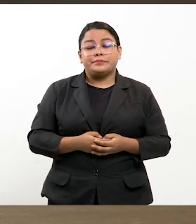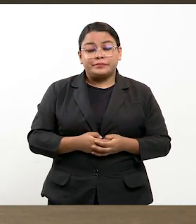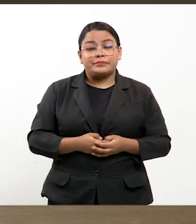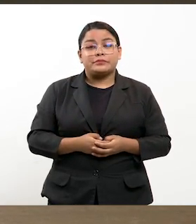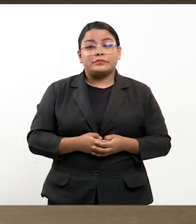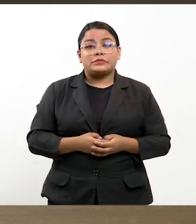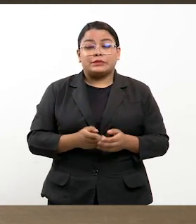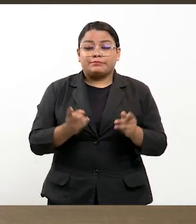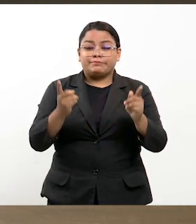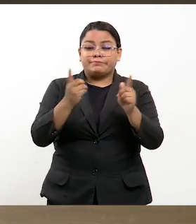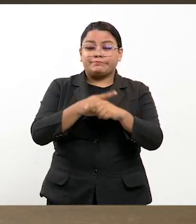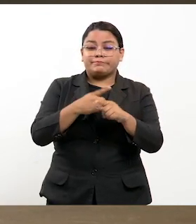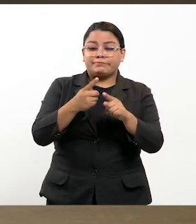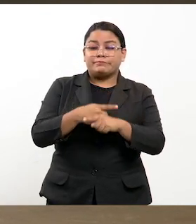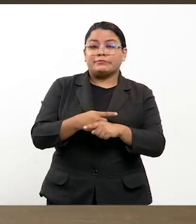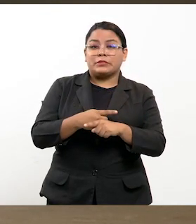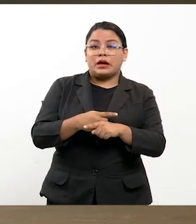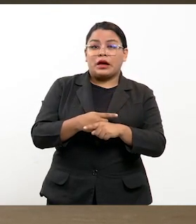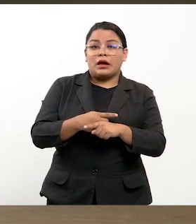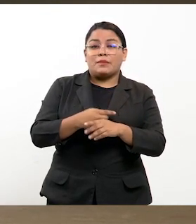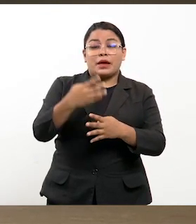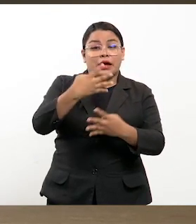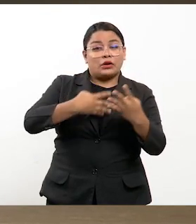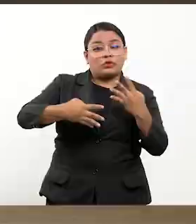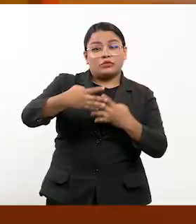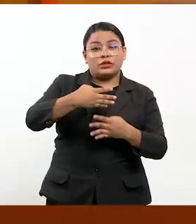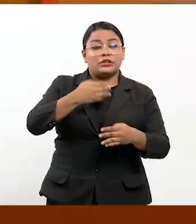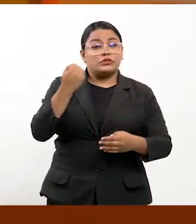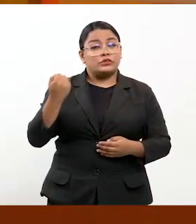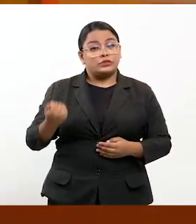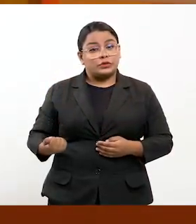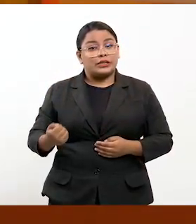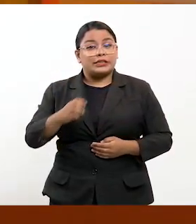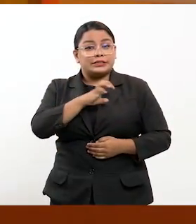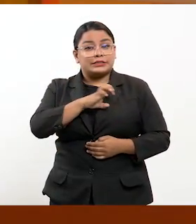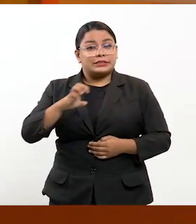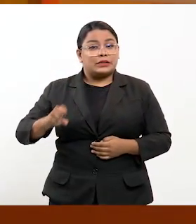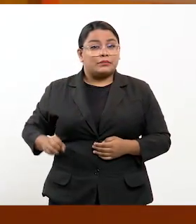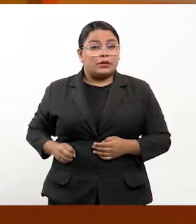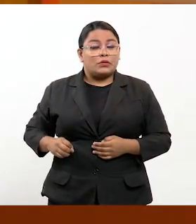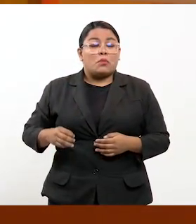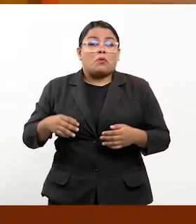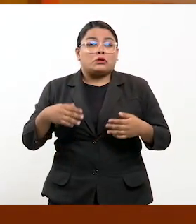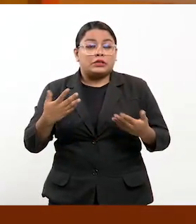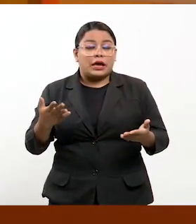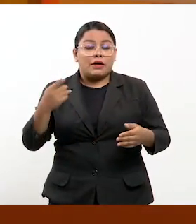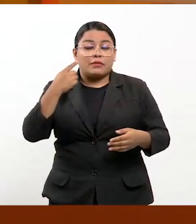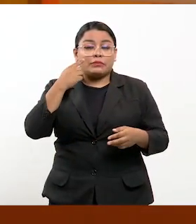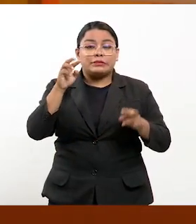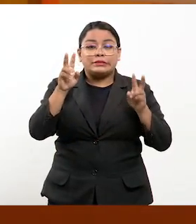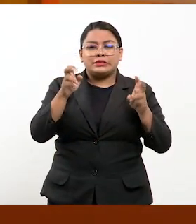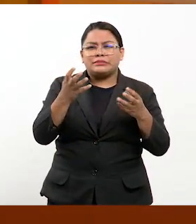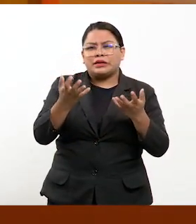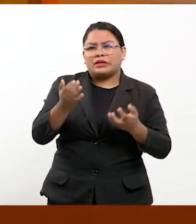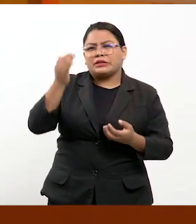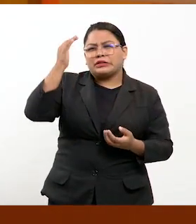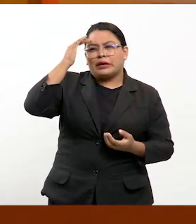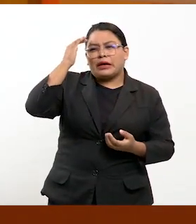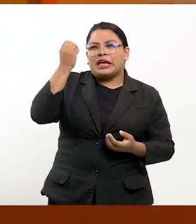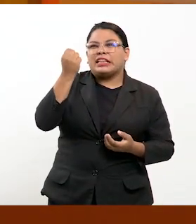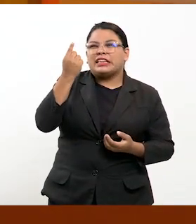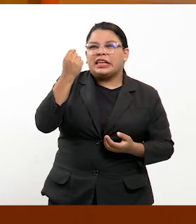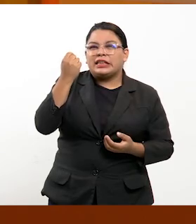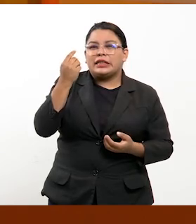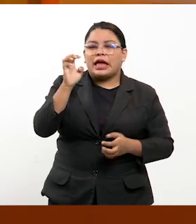se acopla a las realidades de los estudiantes salvadoreños. Pero bueno, ya que hemos entrado también en este otro tema, quiero saber, ¿qué entiende